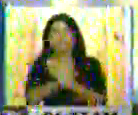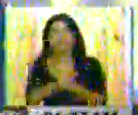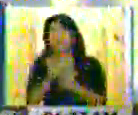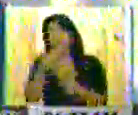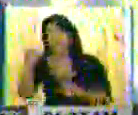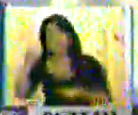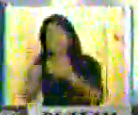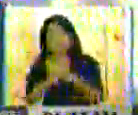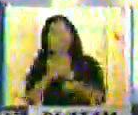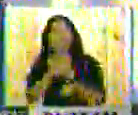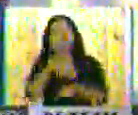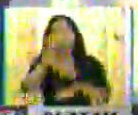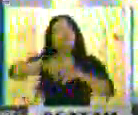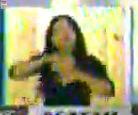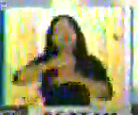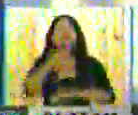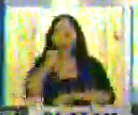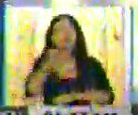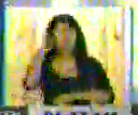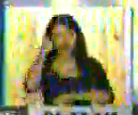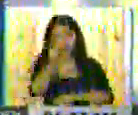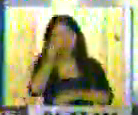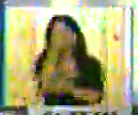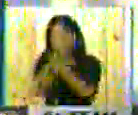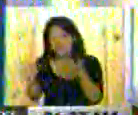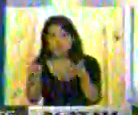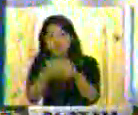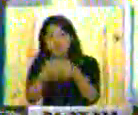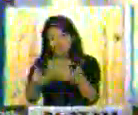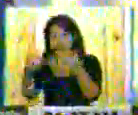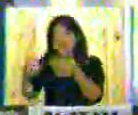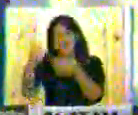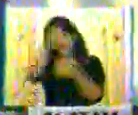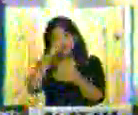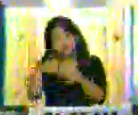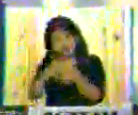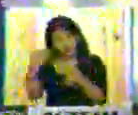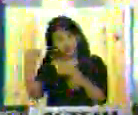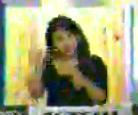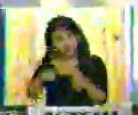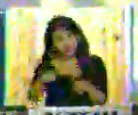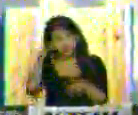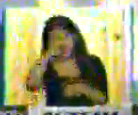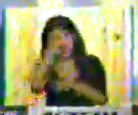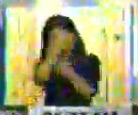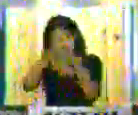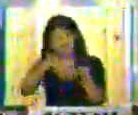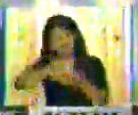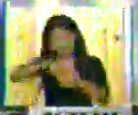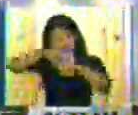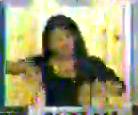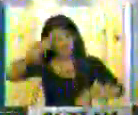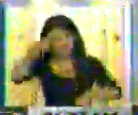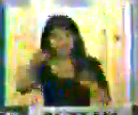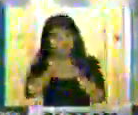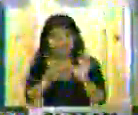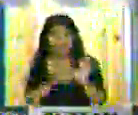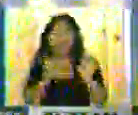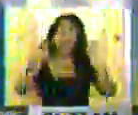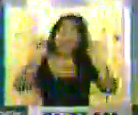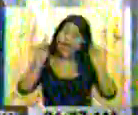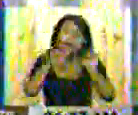hacer en Brasil, con Dilma, con una pequeña diferencia, o dos pequeñas diferencias que creo que no han notado.